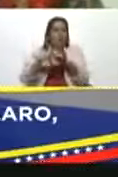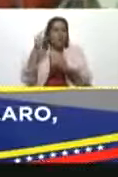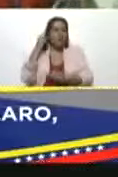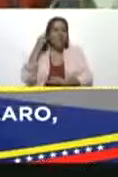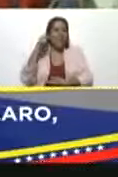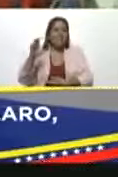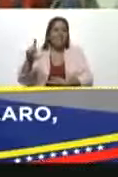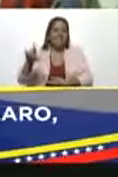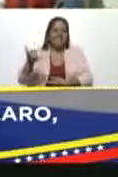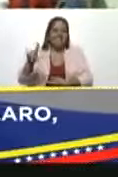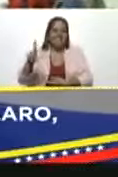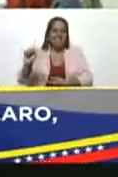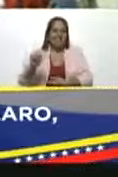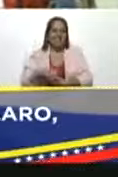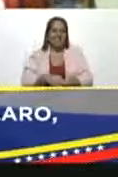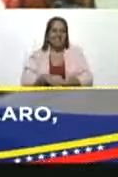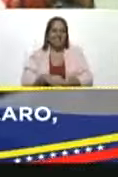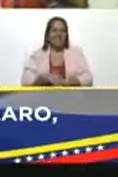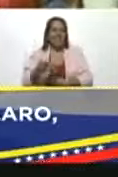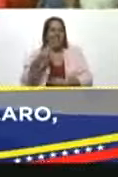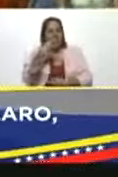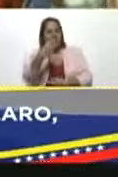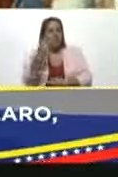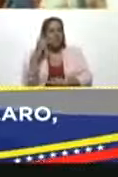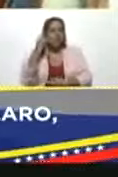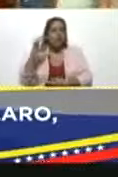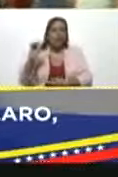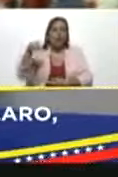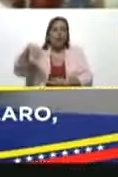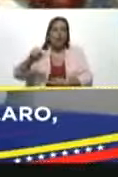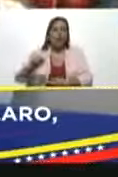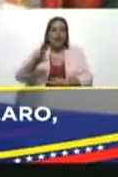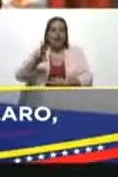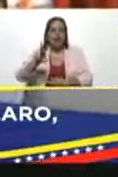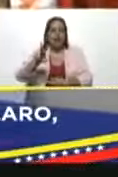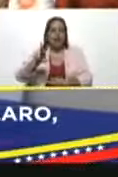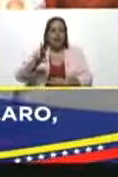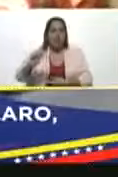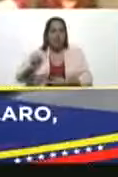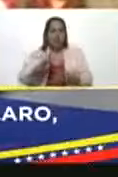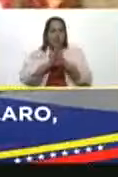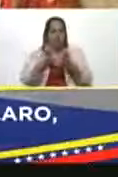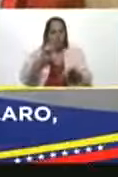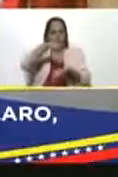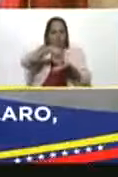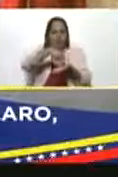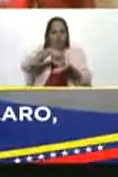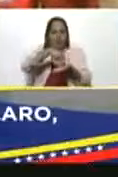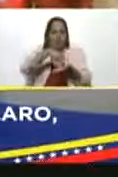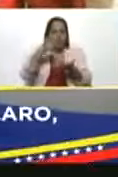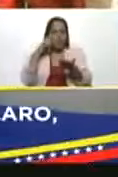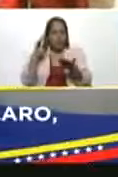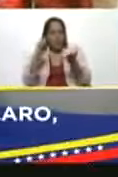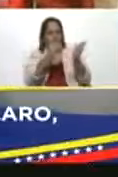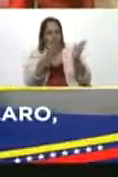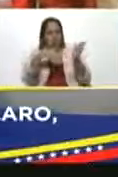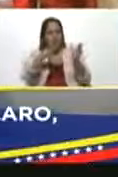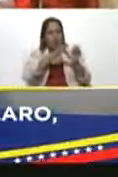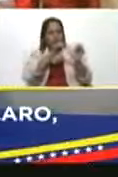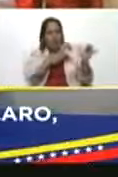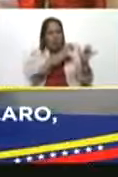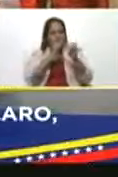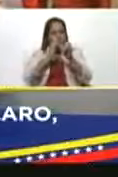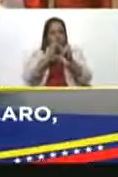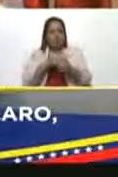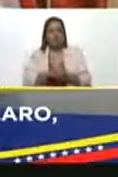¿Qué dice? Oh, Mayra, vente para acá, encarámate aquí, oh, Mayra. Pero viendo para allá, ¿dónde está la cámara? Mírala